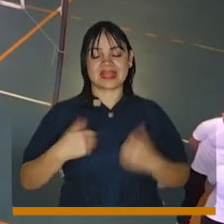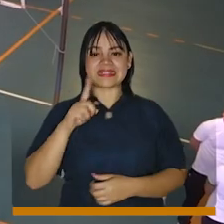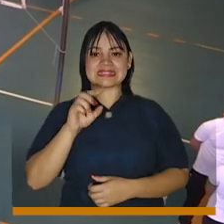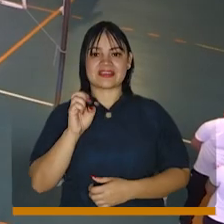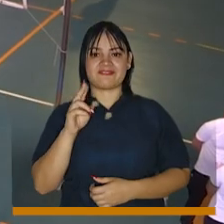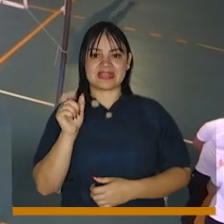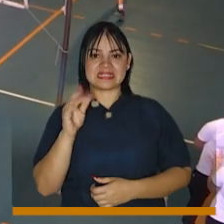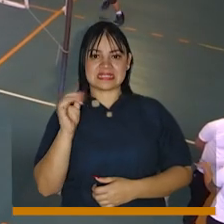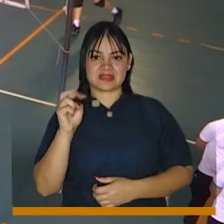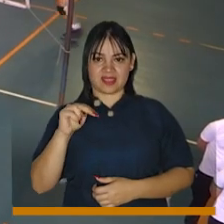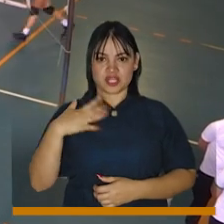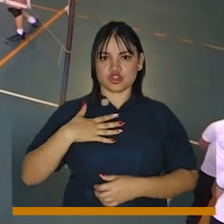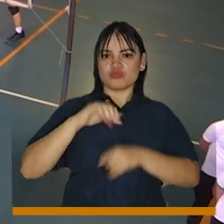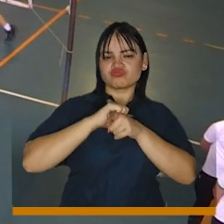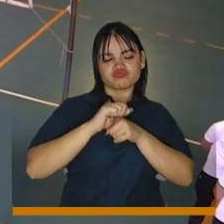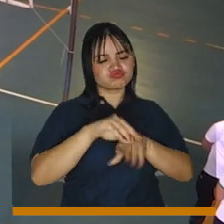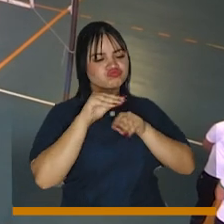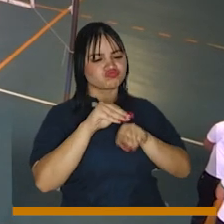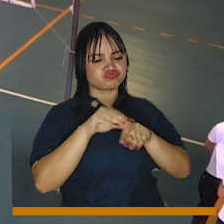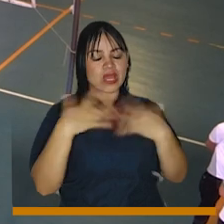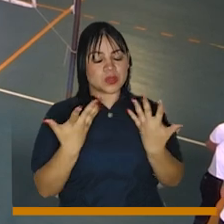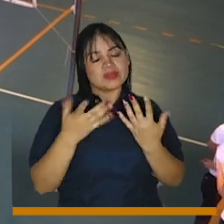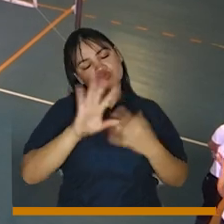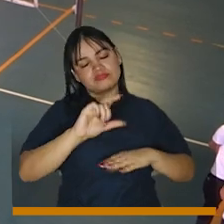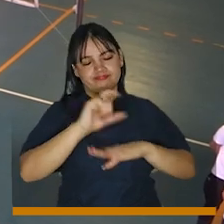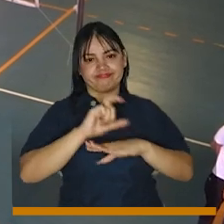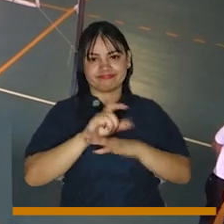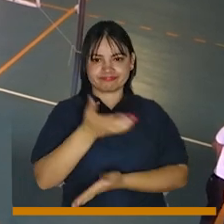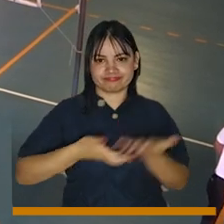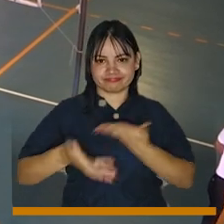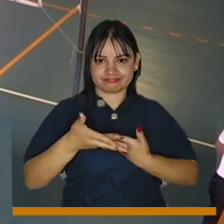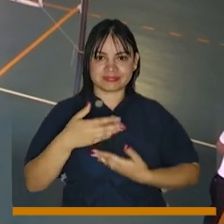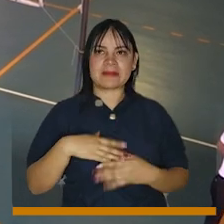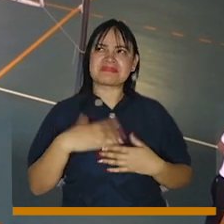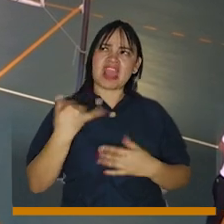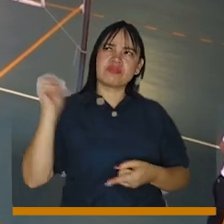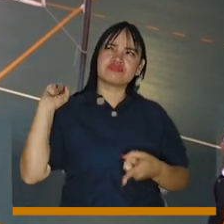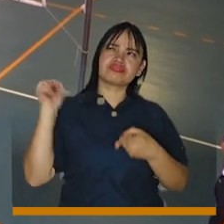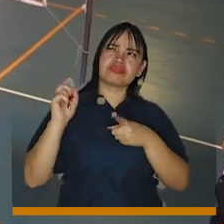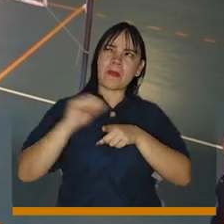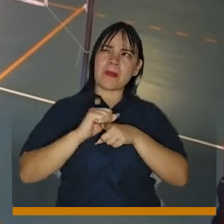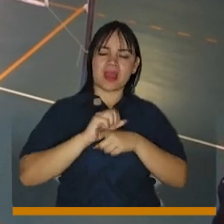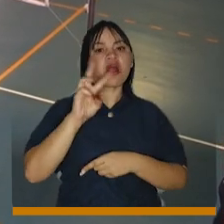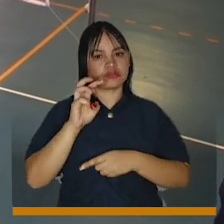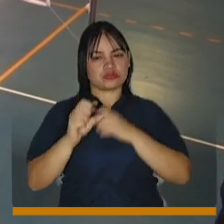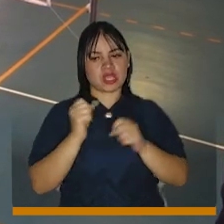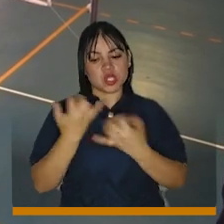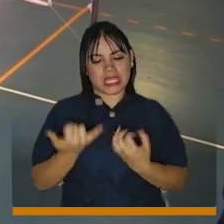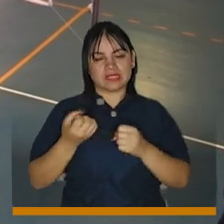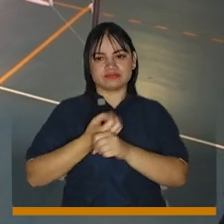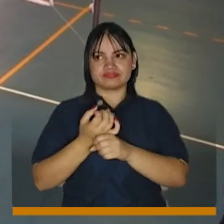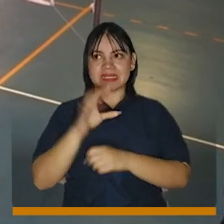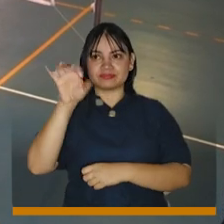Soy Sebastián Castillo, soy el entrenador de la Corporación Deportiva Compartir. Entrenamos hace alrededor de 8 años acá